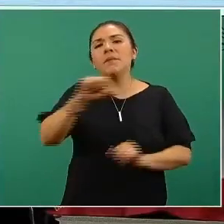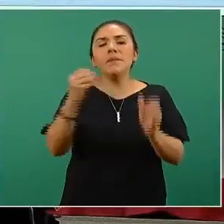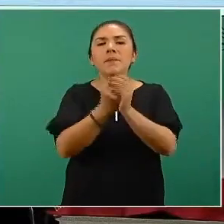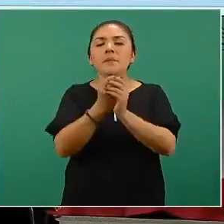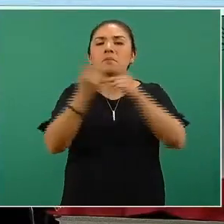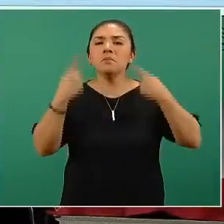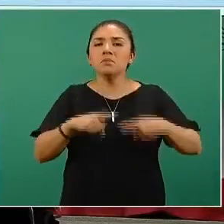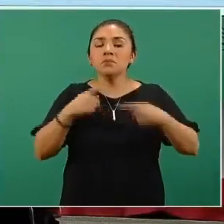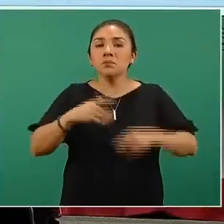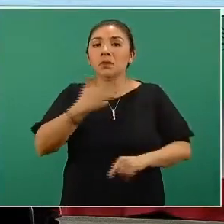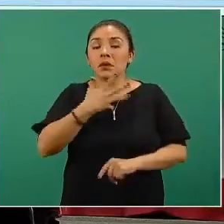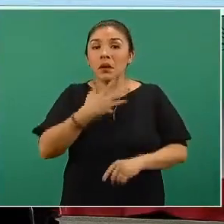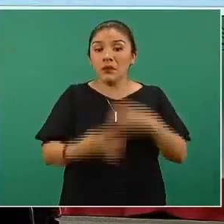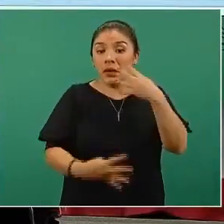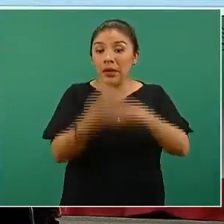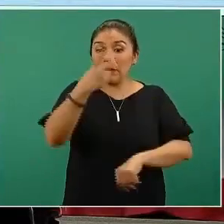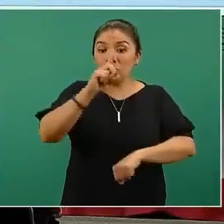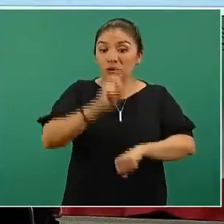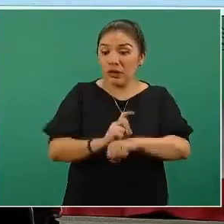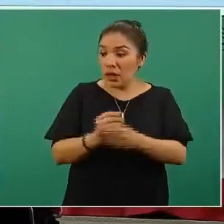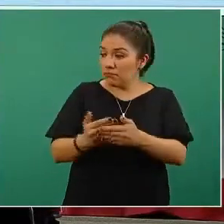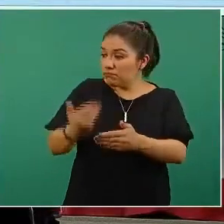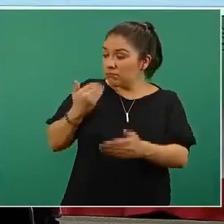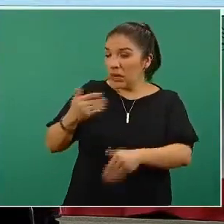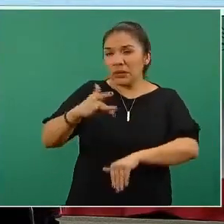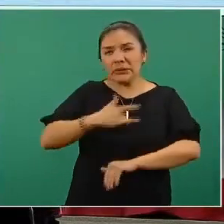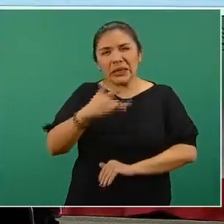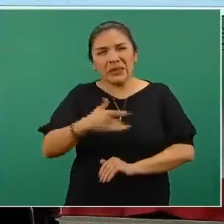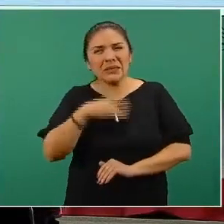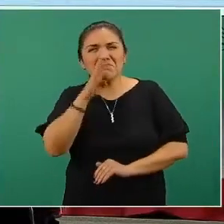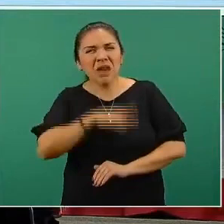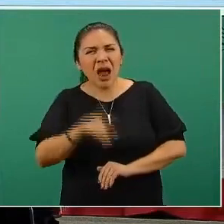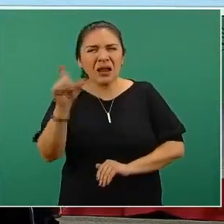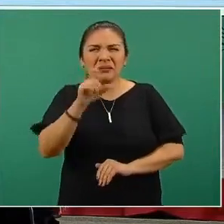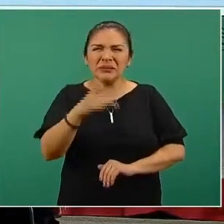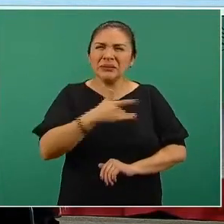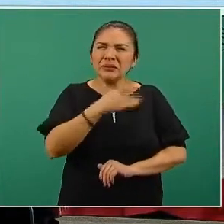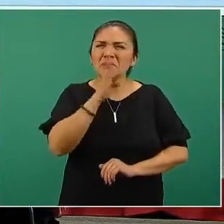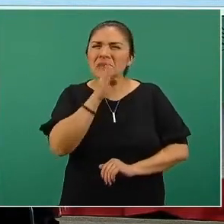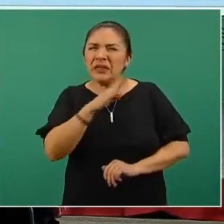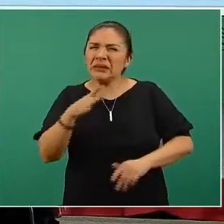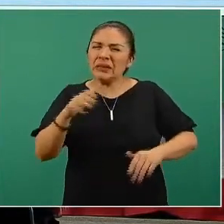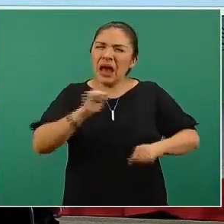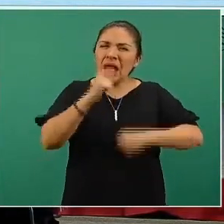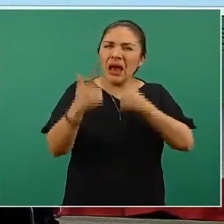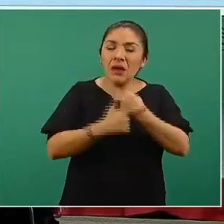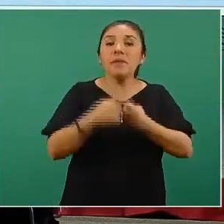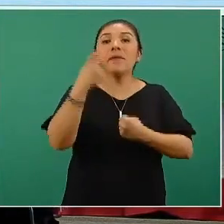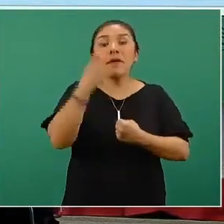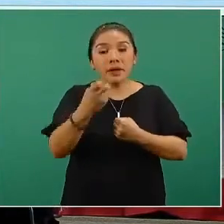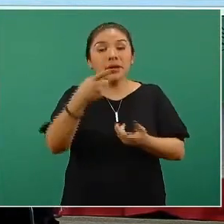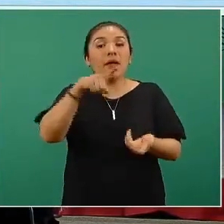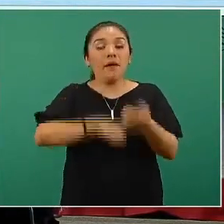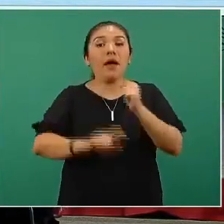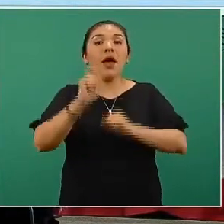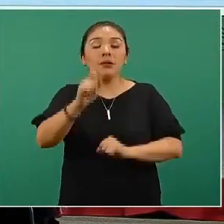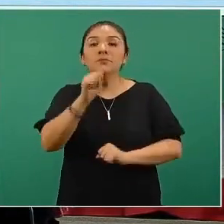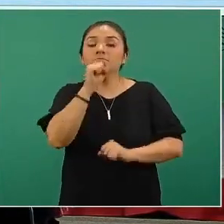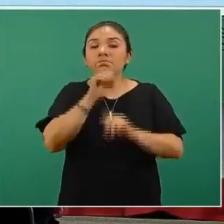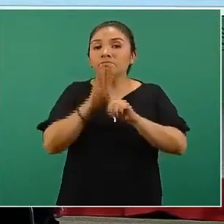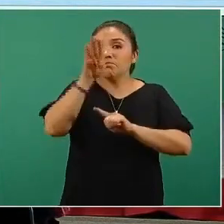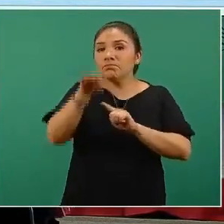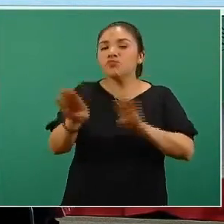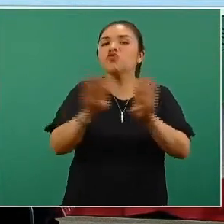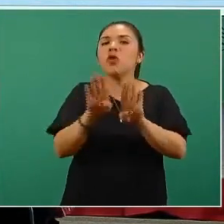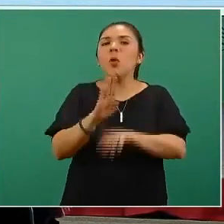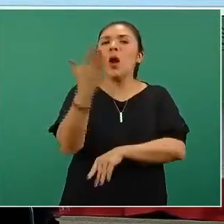que tienen más de 14 días de haber iniciado los síntomas, y como siempre lo hemos señalado, pues realmente es una gráfica en